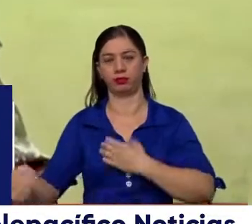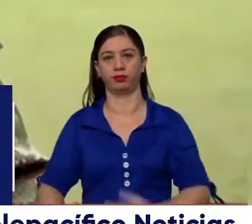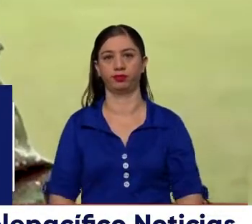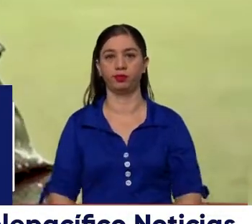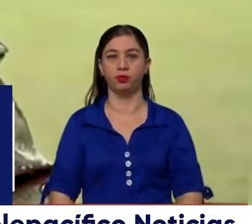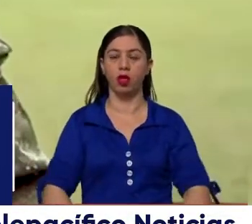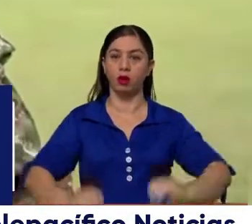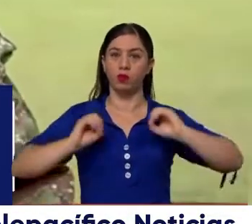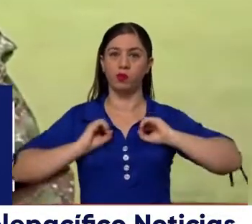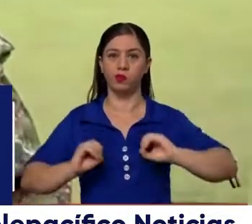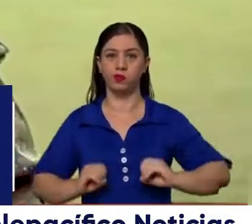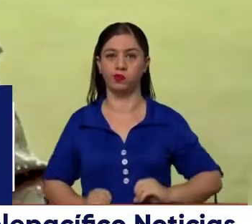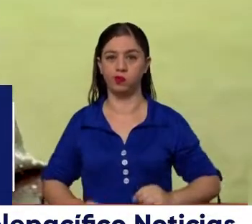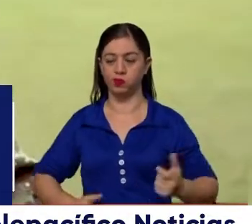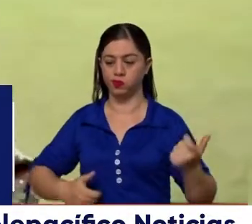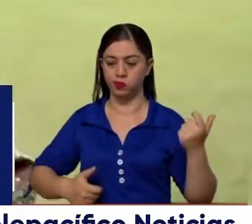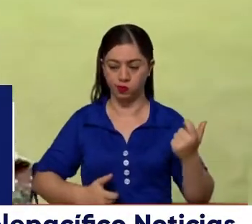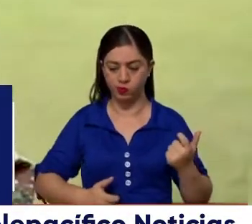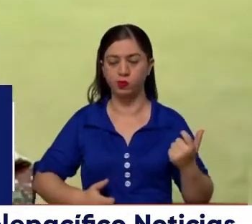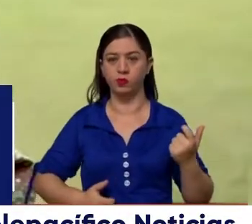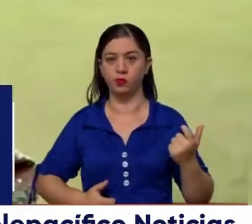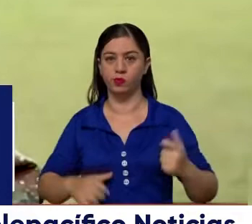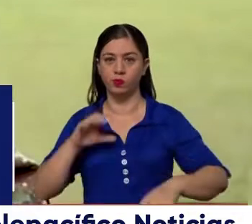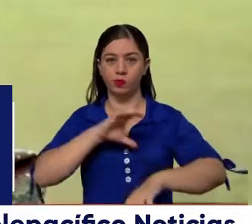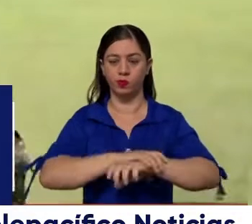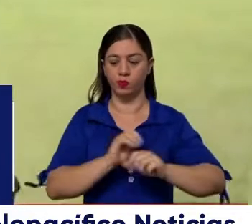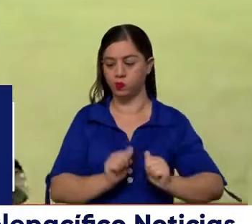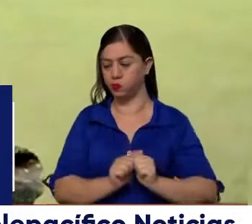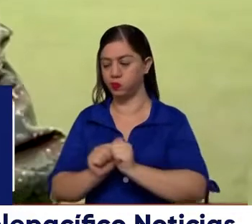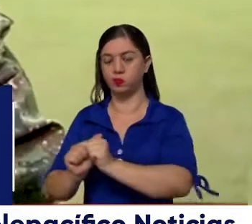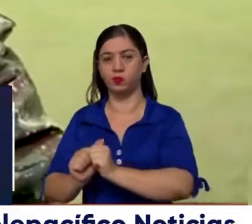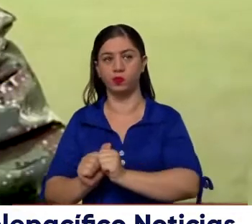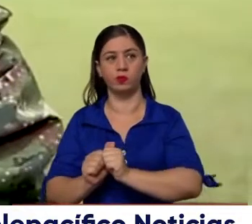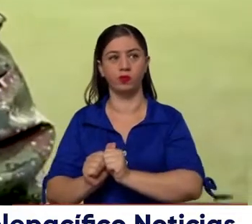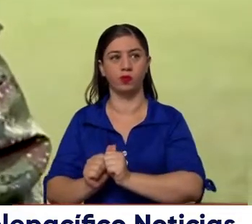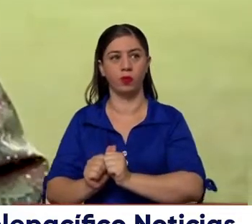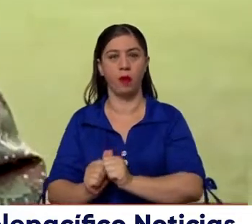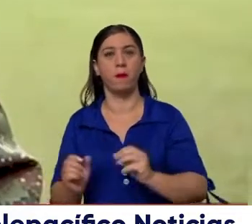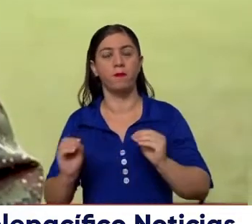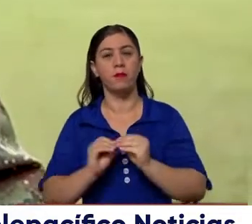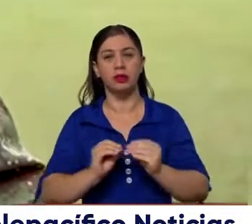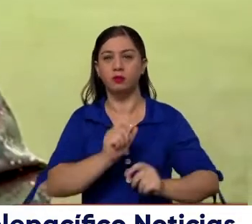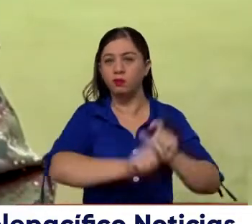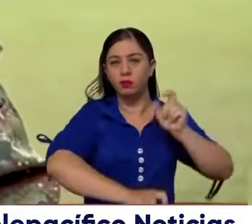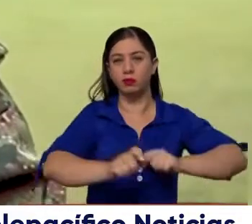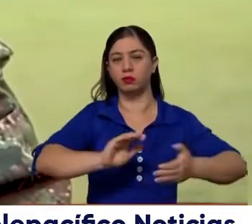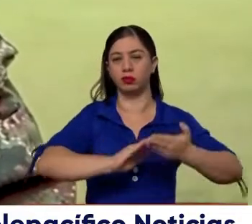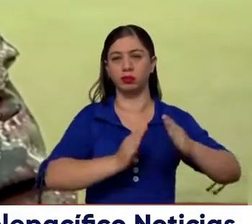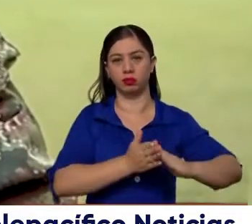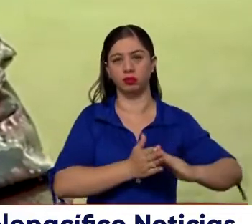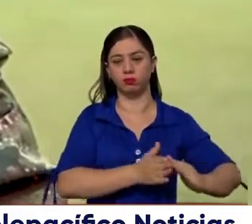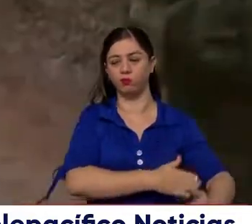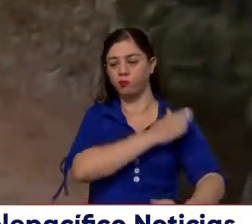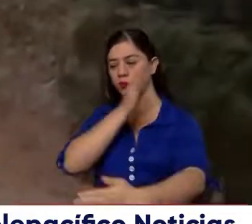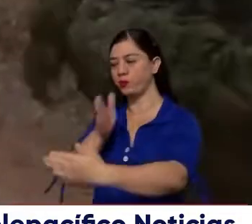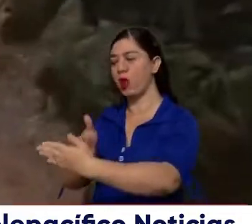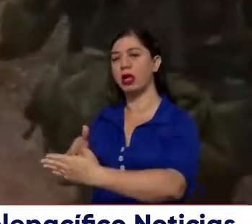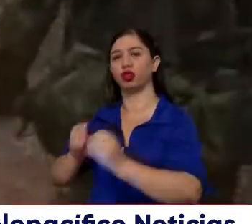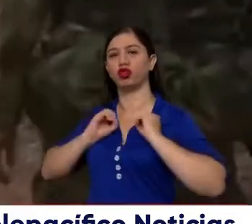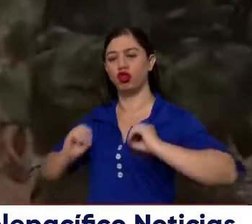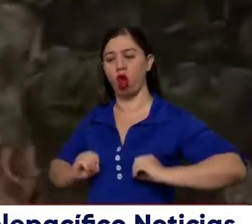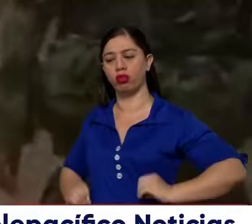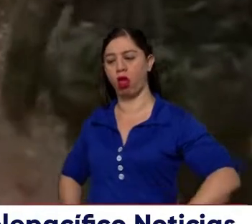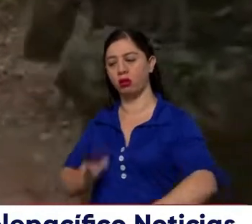se disponía a retirarse de la zona junto con el captura a parte de la población civil arremetió contra nuestros soldados con la